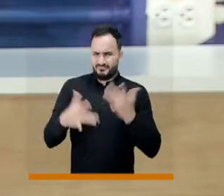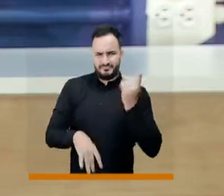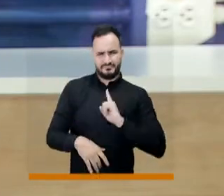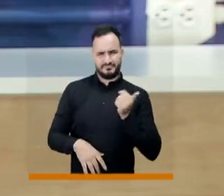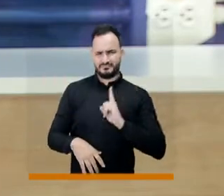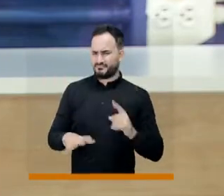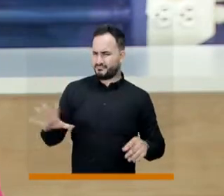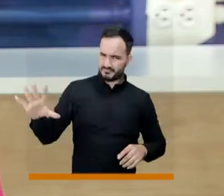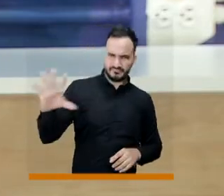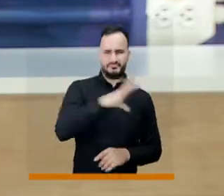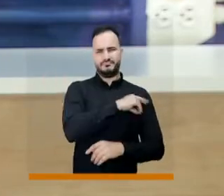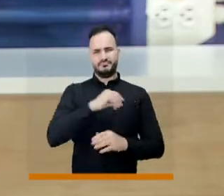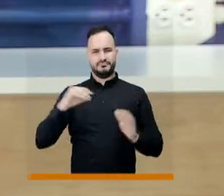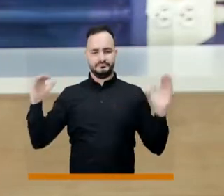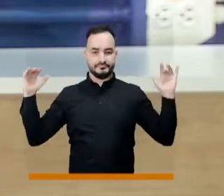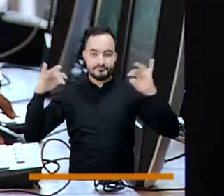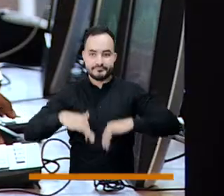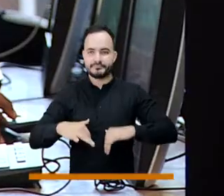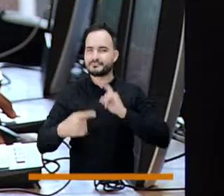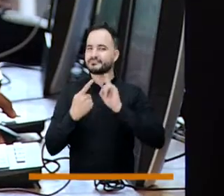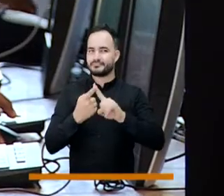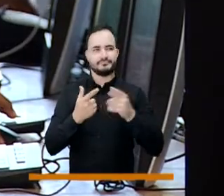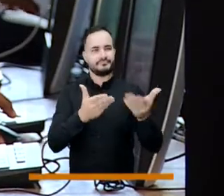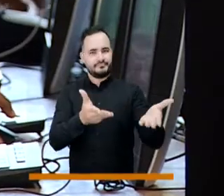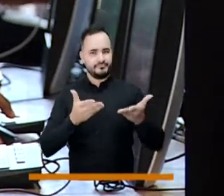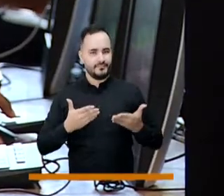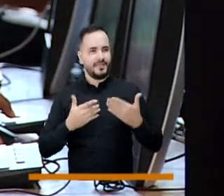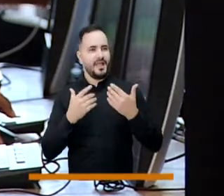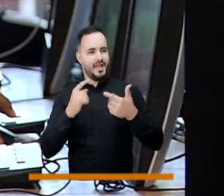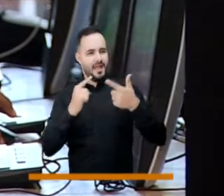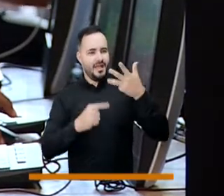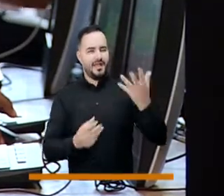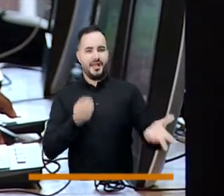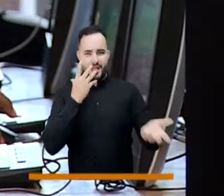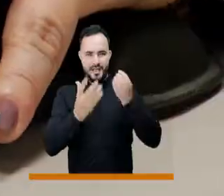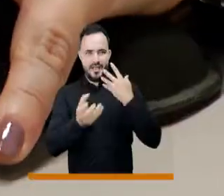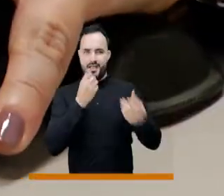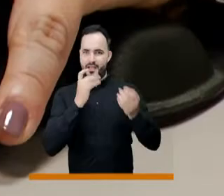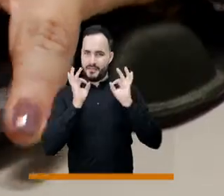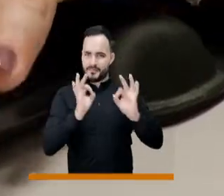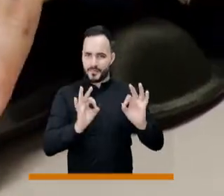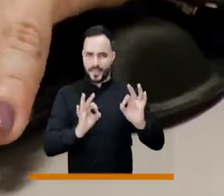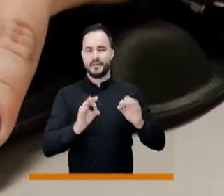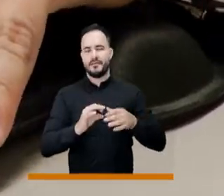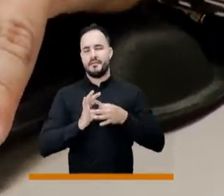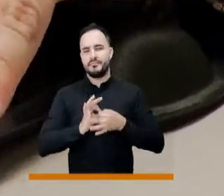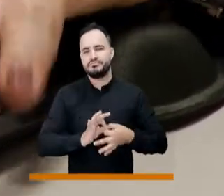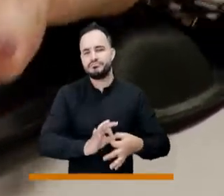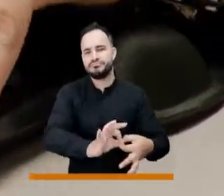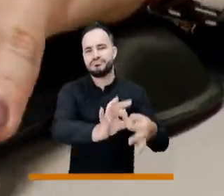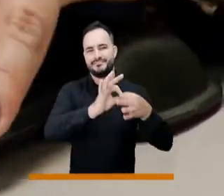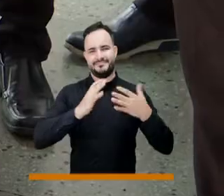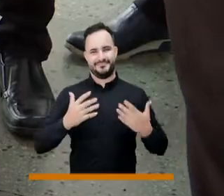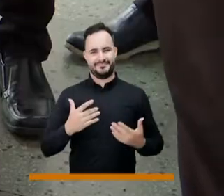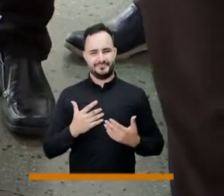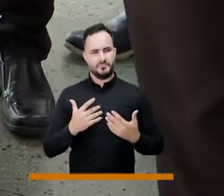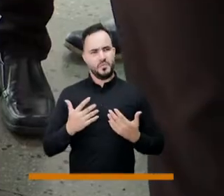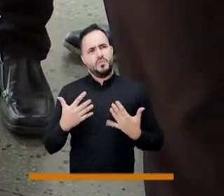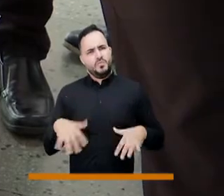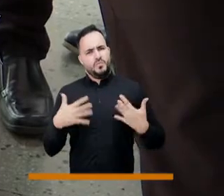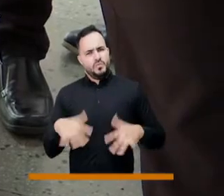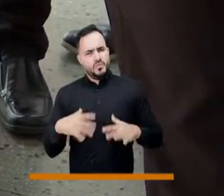ninguna persona por su ciclo de vida. Todos los días deben ir encontrando a través de ese